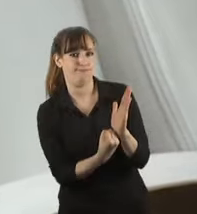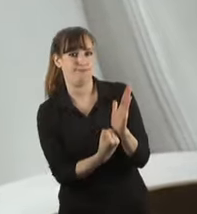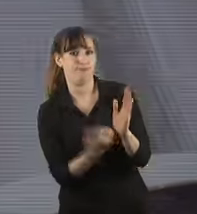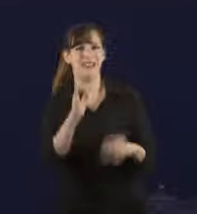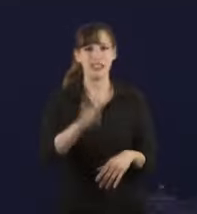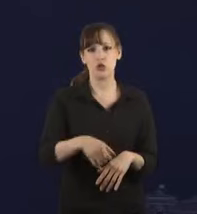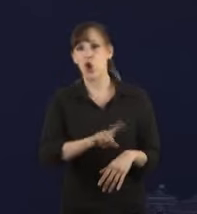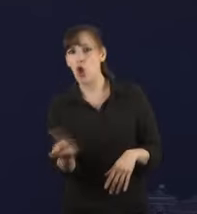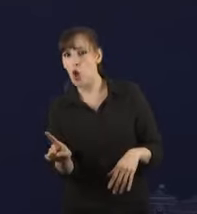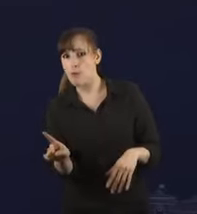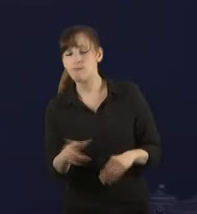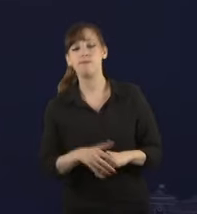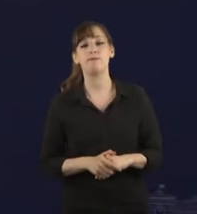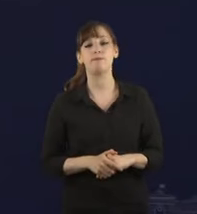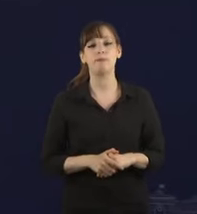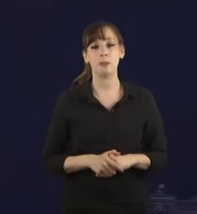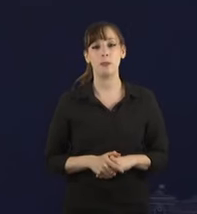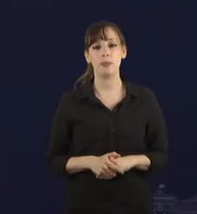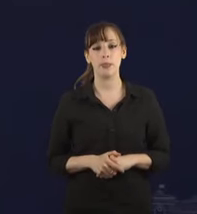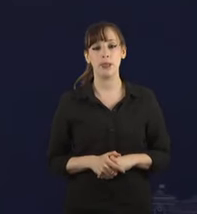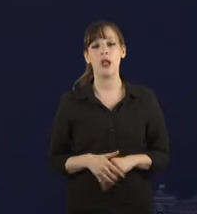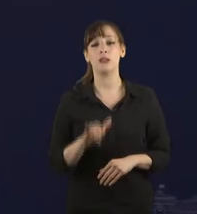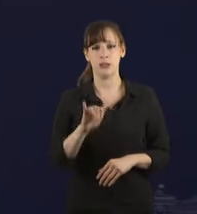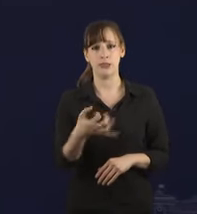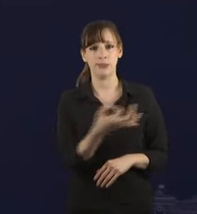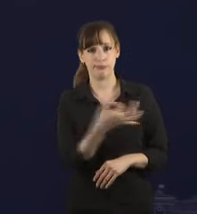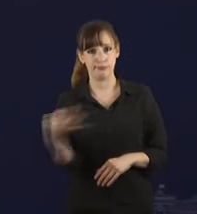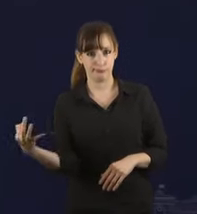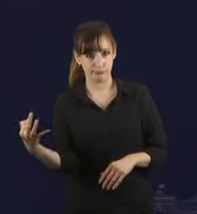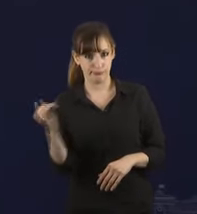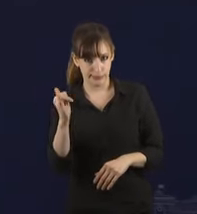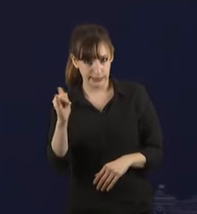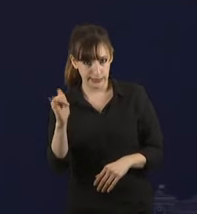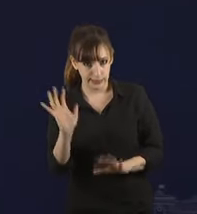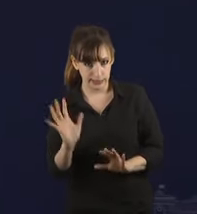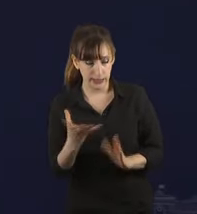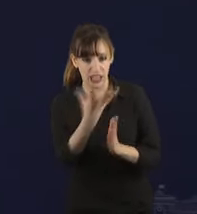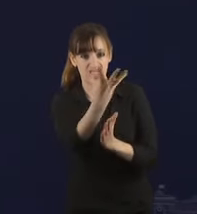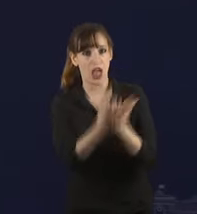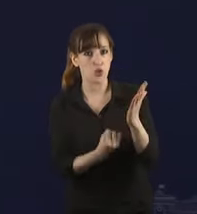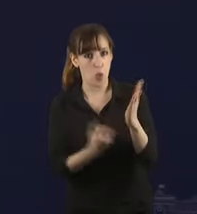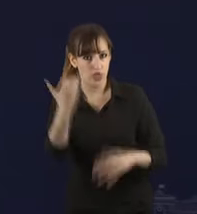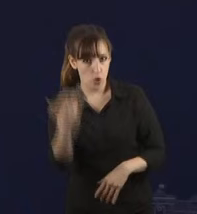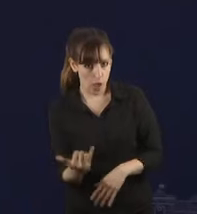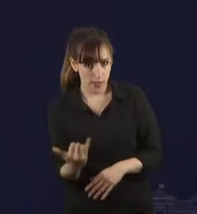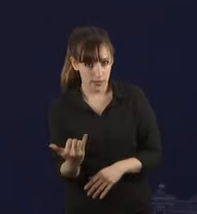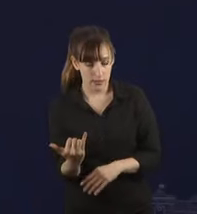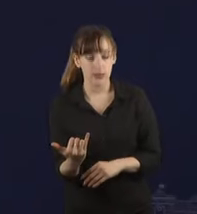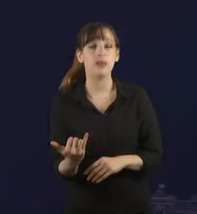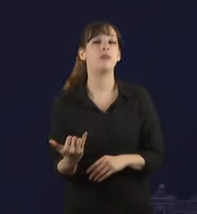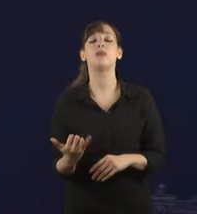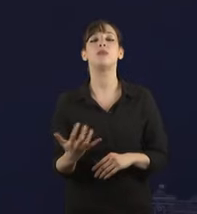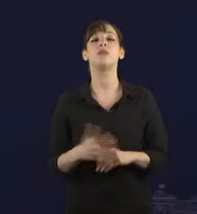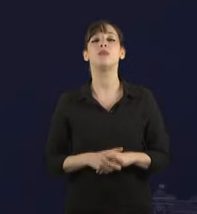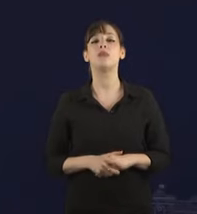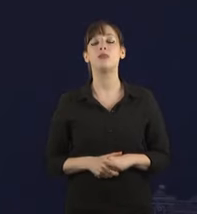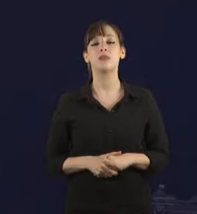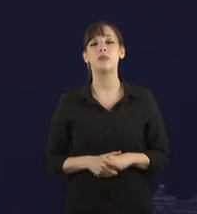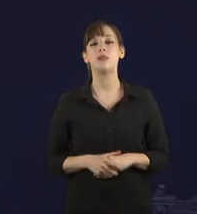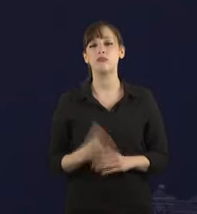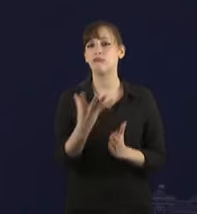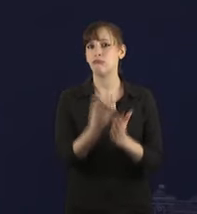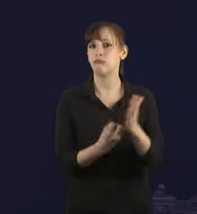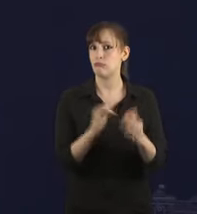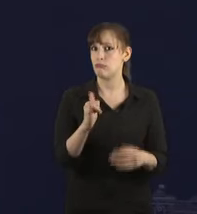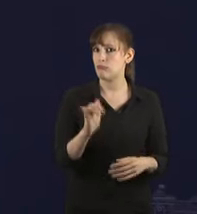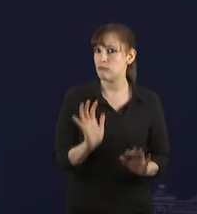entonces Efectivamente es una decisión que está tomada y no tiene ningún tipo de incompatibilidad o